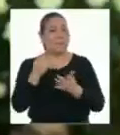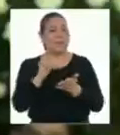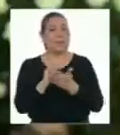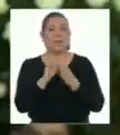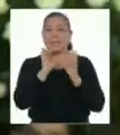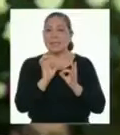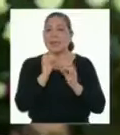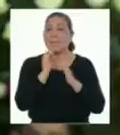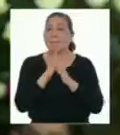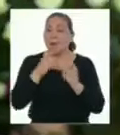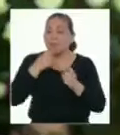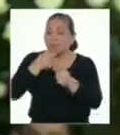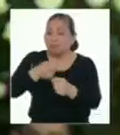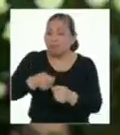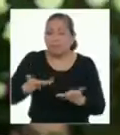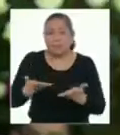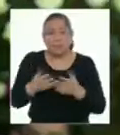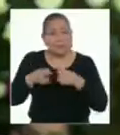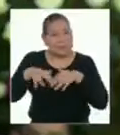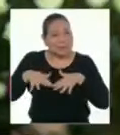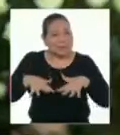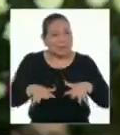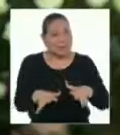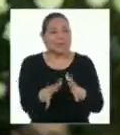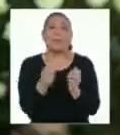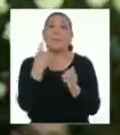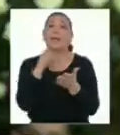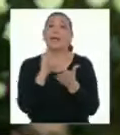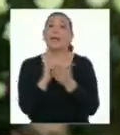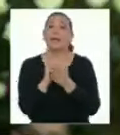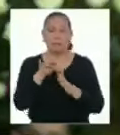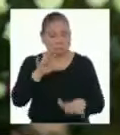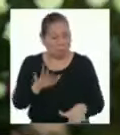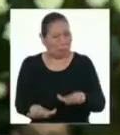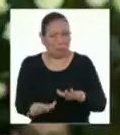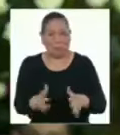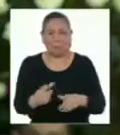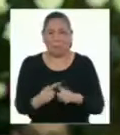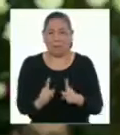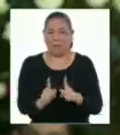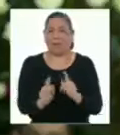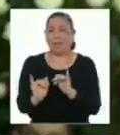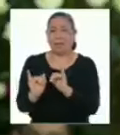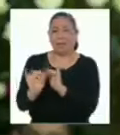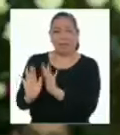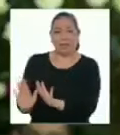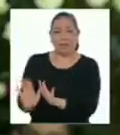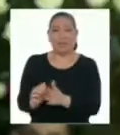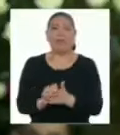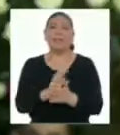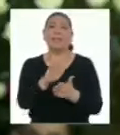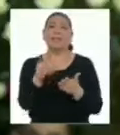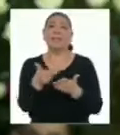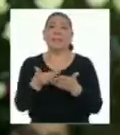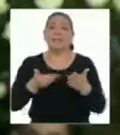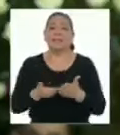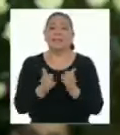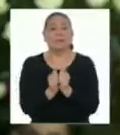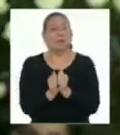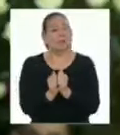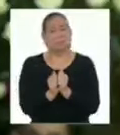que sirva de pasto. Derribaré su tapia para que la pisoteen, la dejaré arrasada, no